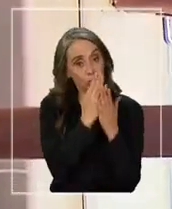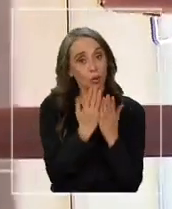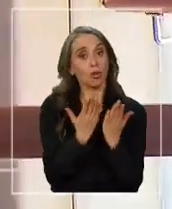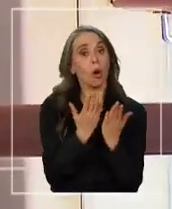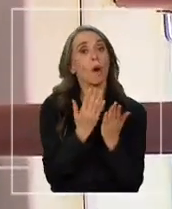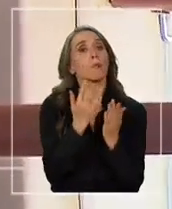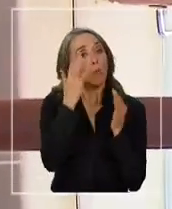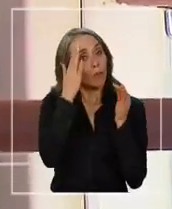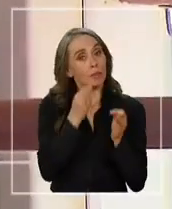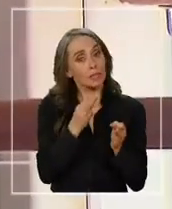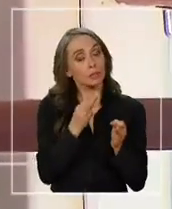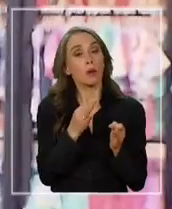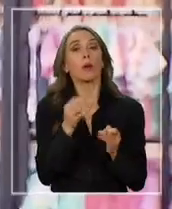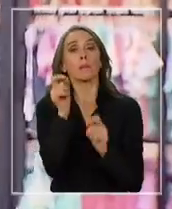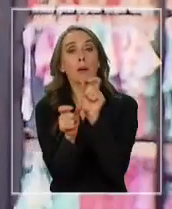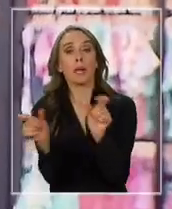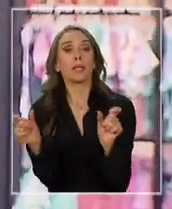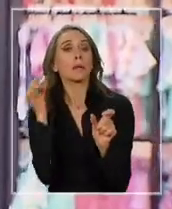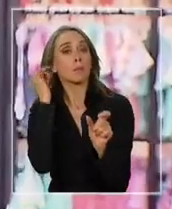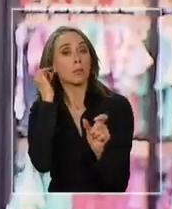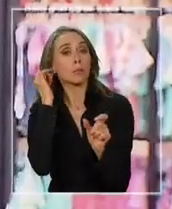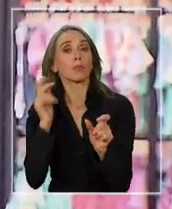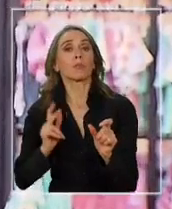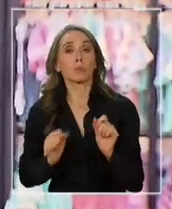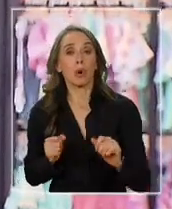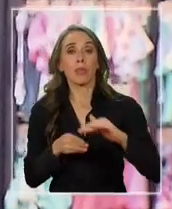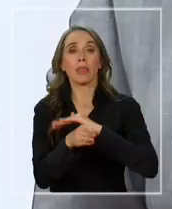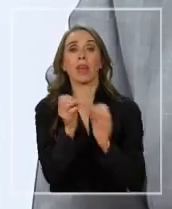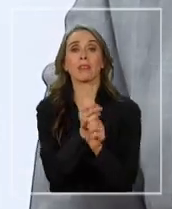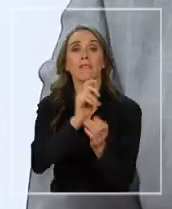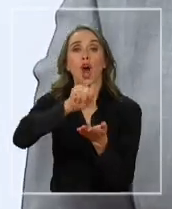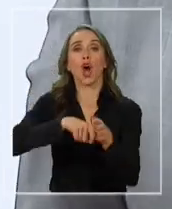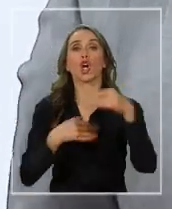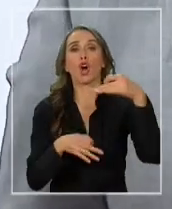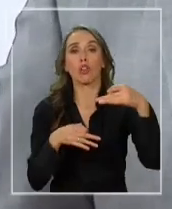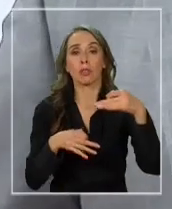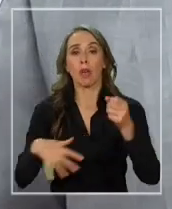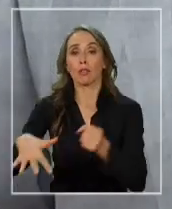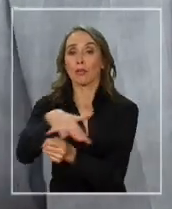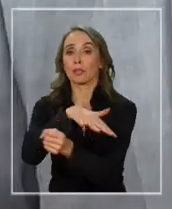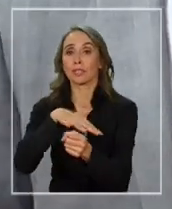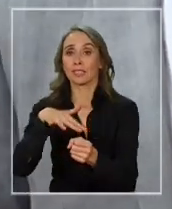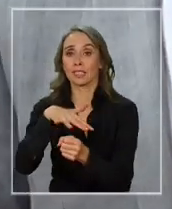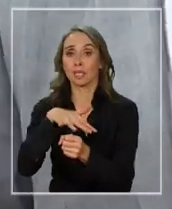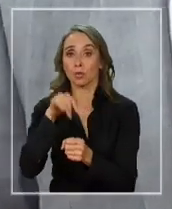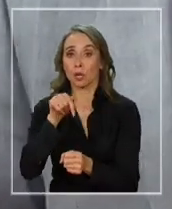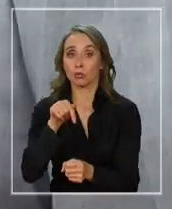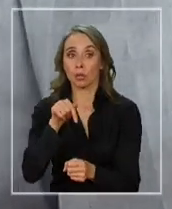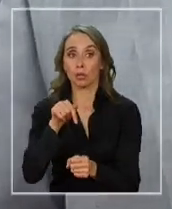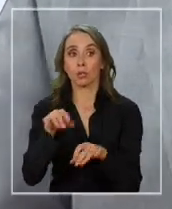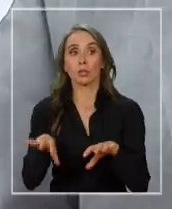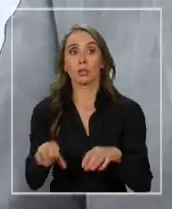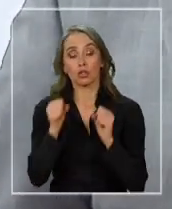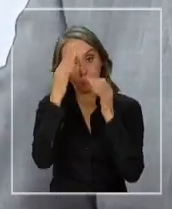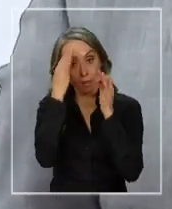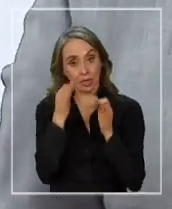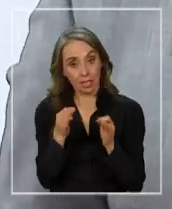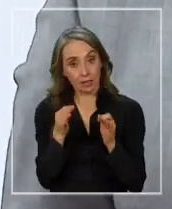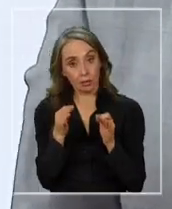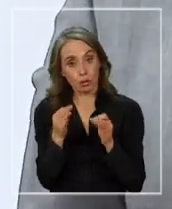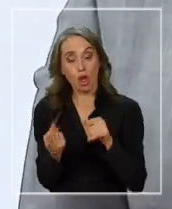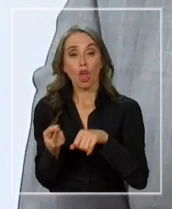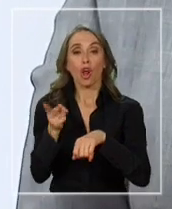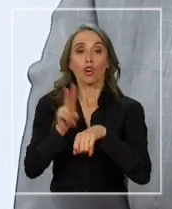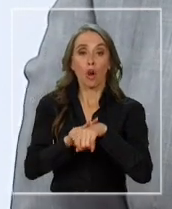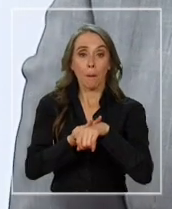medidas para que se facilite el ingreso al trabajo formal. Estamos en una situación en la cual tenemos que tomar medidas que complementen